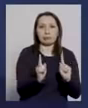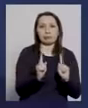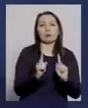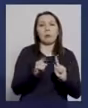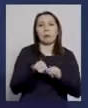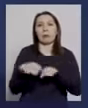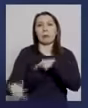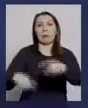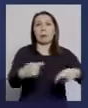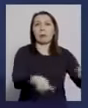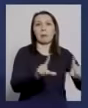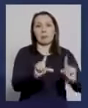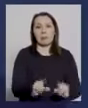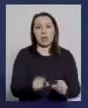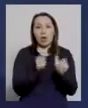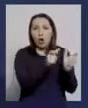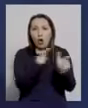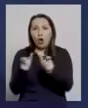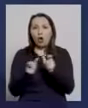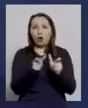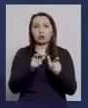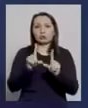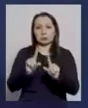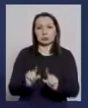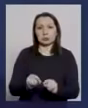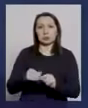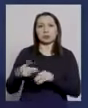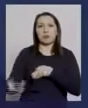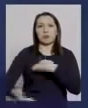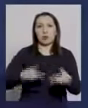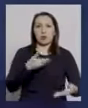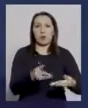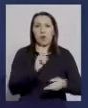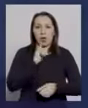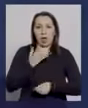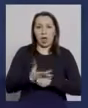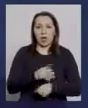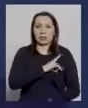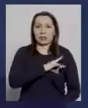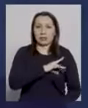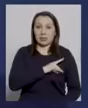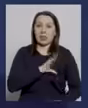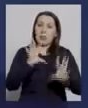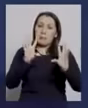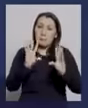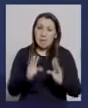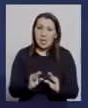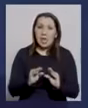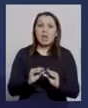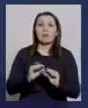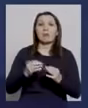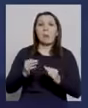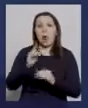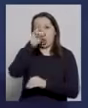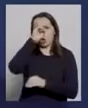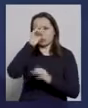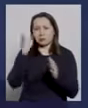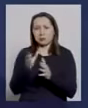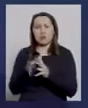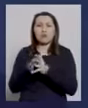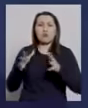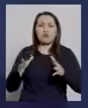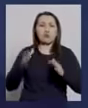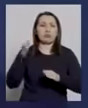de la transmisión y reducir la tasa de contagios que tenemos en el país y reducir el impacto de la red asistencial. Muchas gracias,